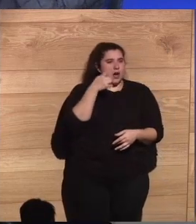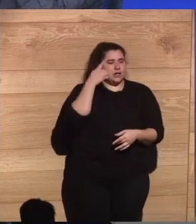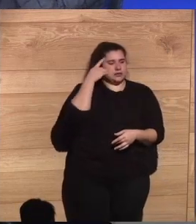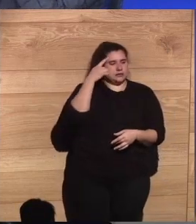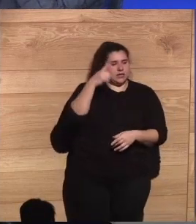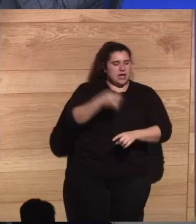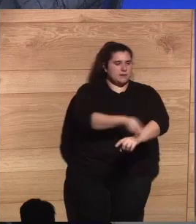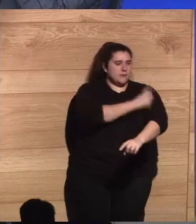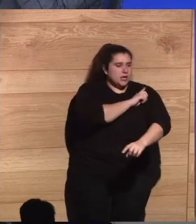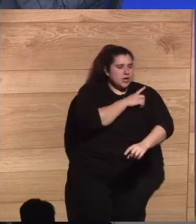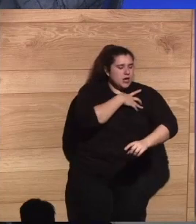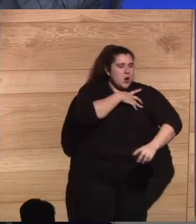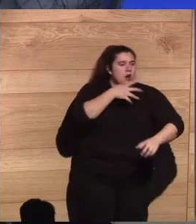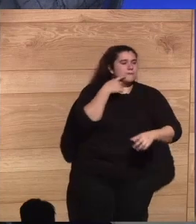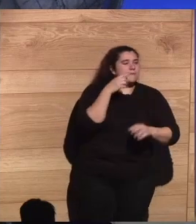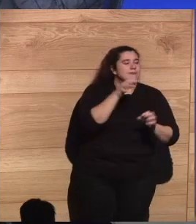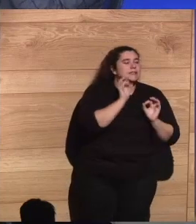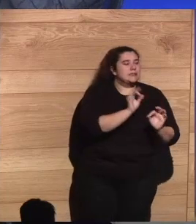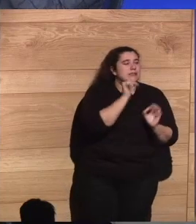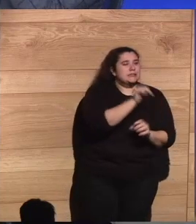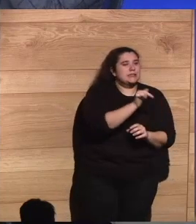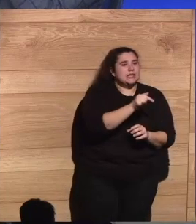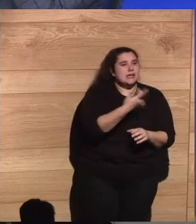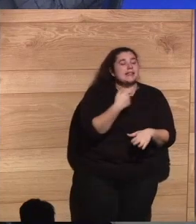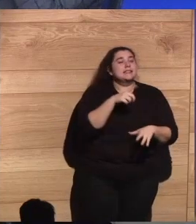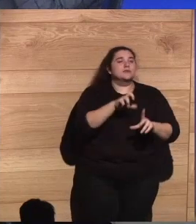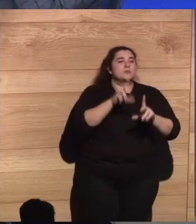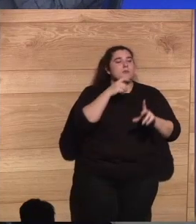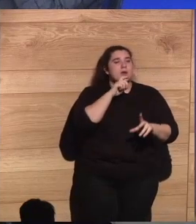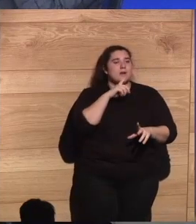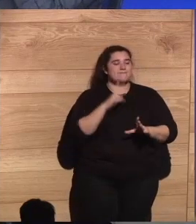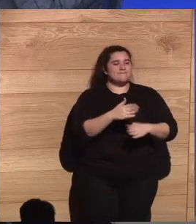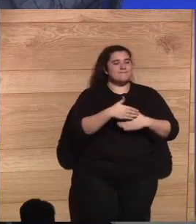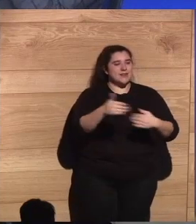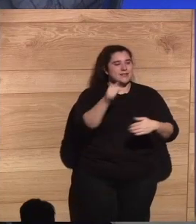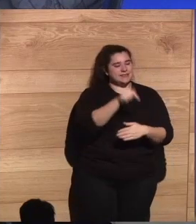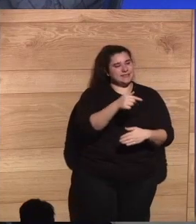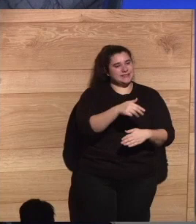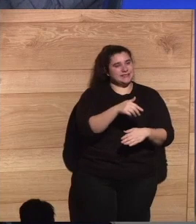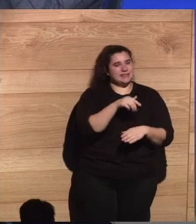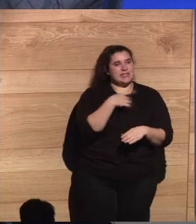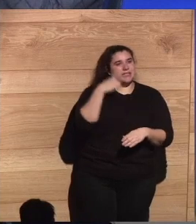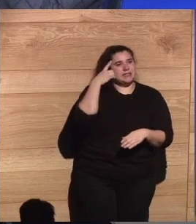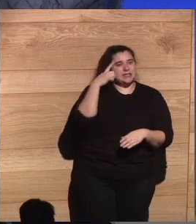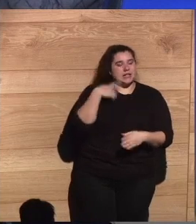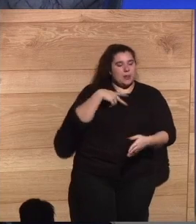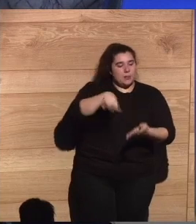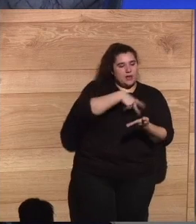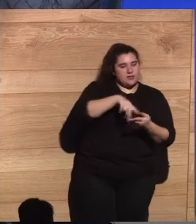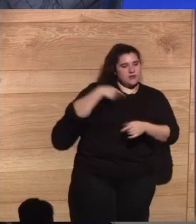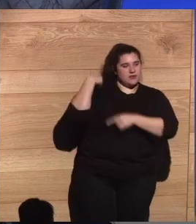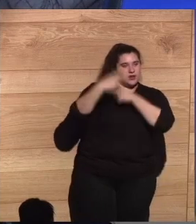la radicalidad y modernidad de esta obra, lo que allí había en escena, incluso en las danzas más, digamos, más